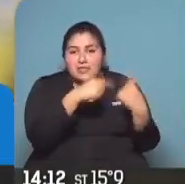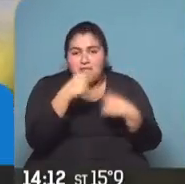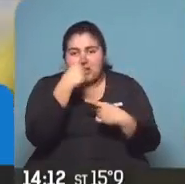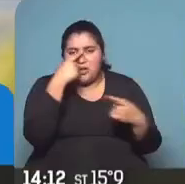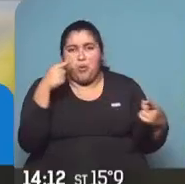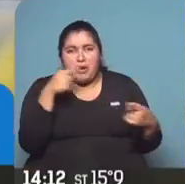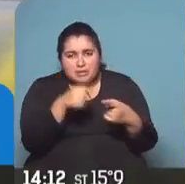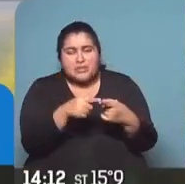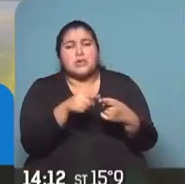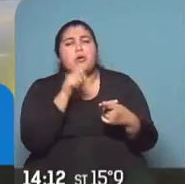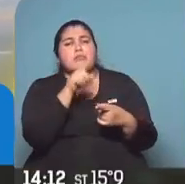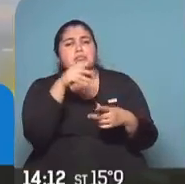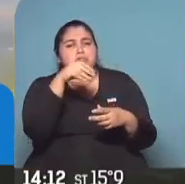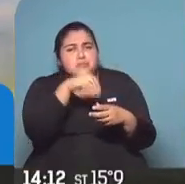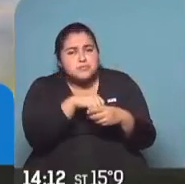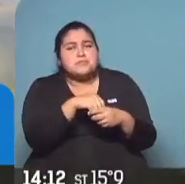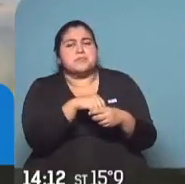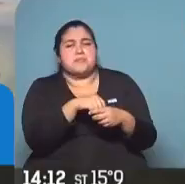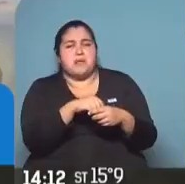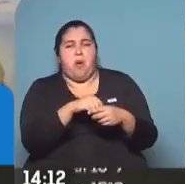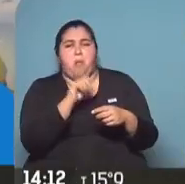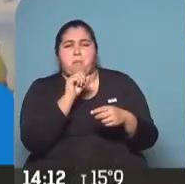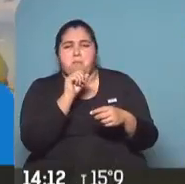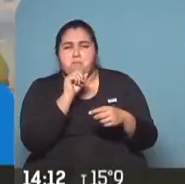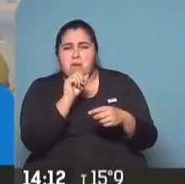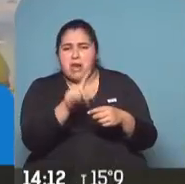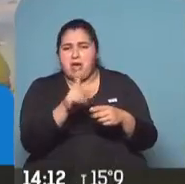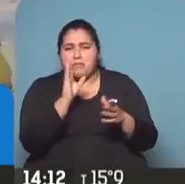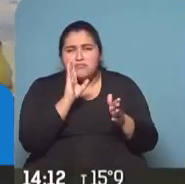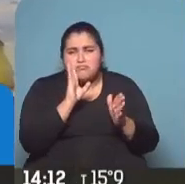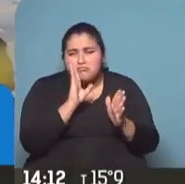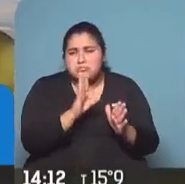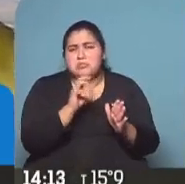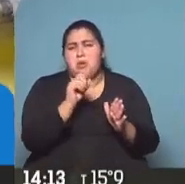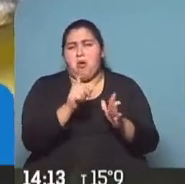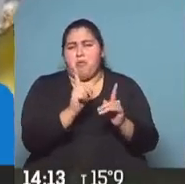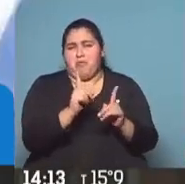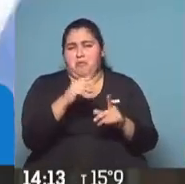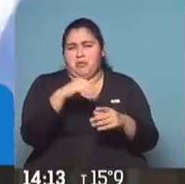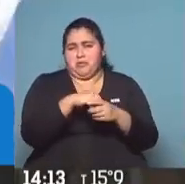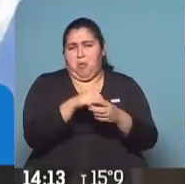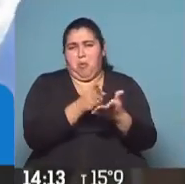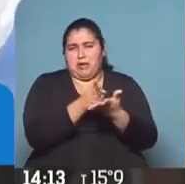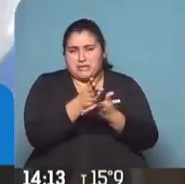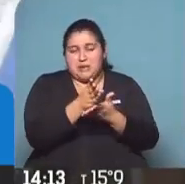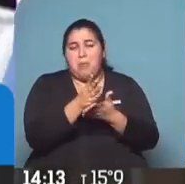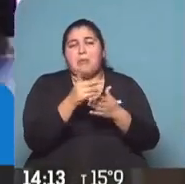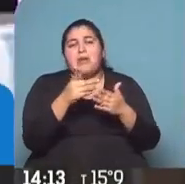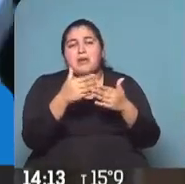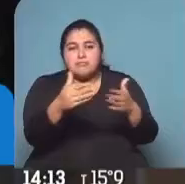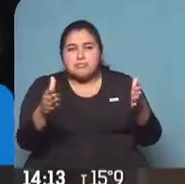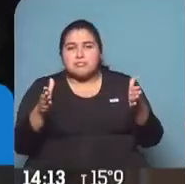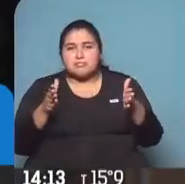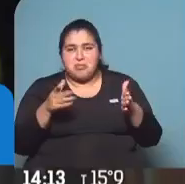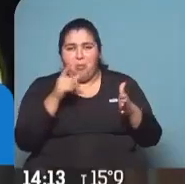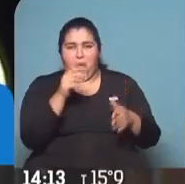en su camino para cubrirse de gloria y permanecer eternamente en el sentido